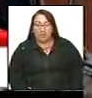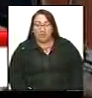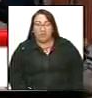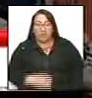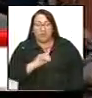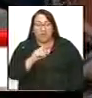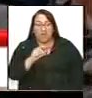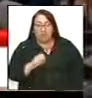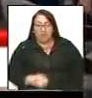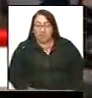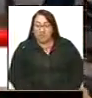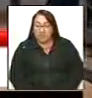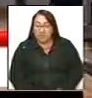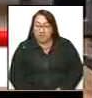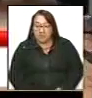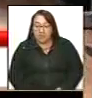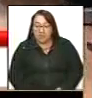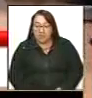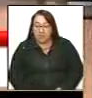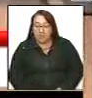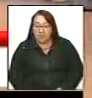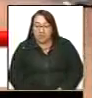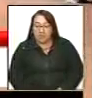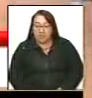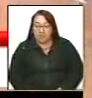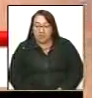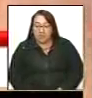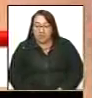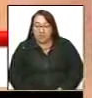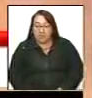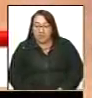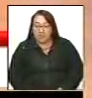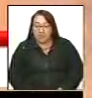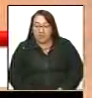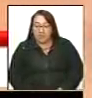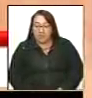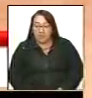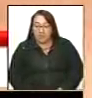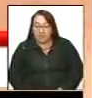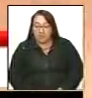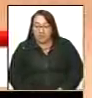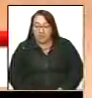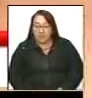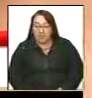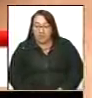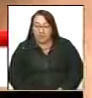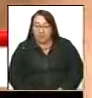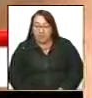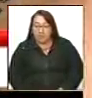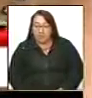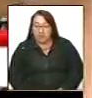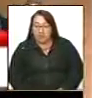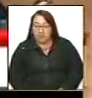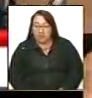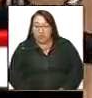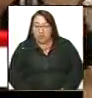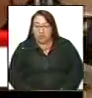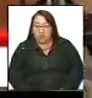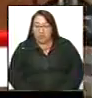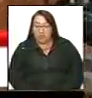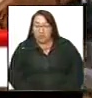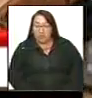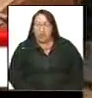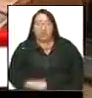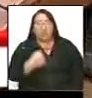gracias buenas tardes leía que en el tema de pobreza energética con relación al desafío del